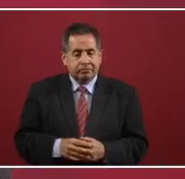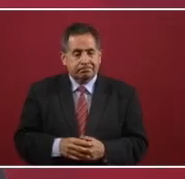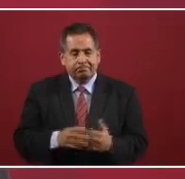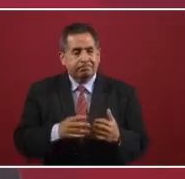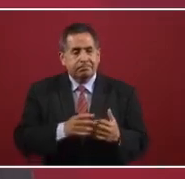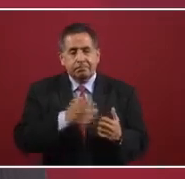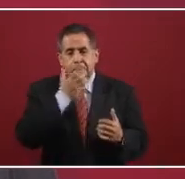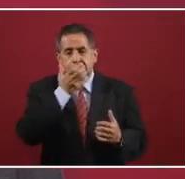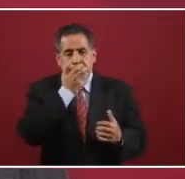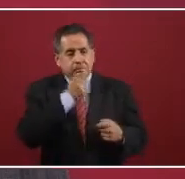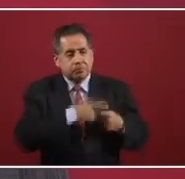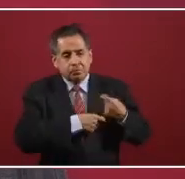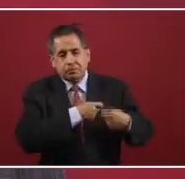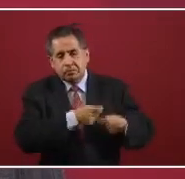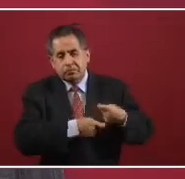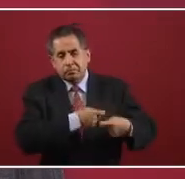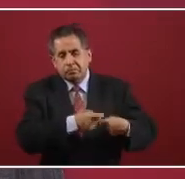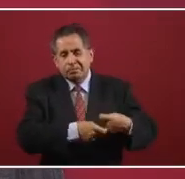inercias,